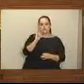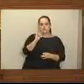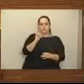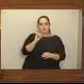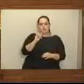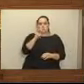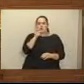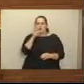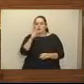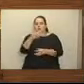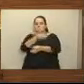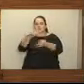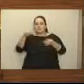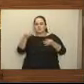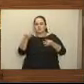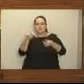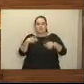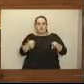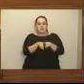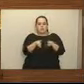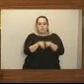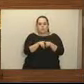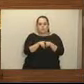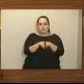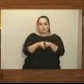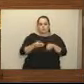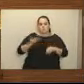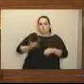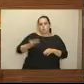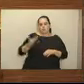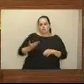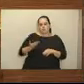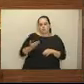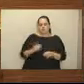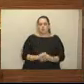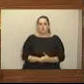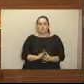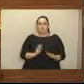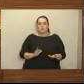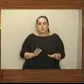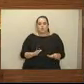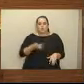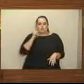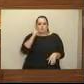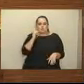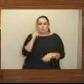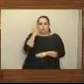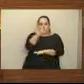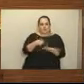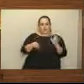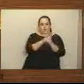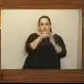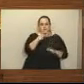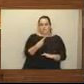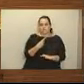grandilocuentes palabras, como si eso incorporase algún mérito, cuando eso solo es el cumplimiento de una obligación legal. Hasta ahí podíamos